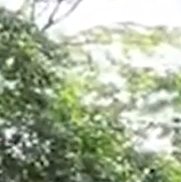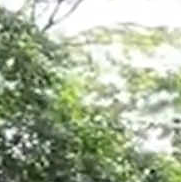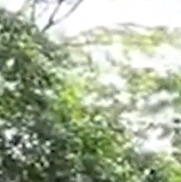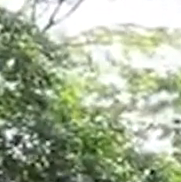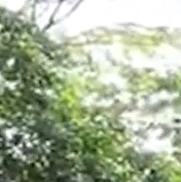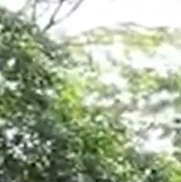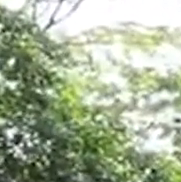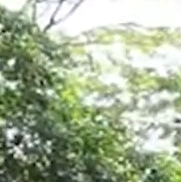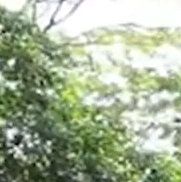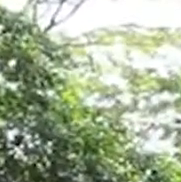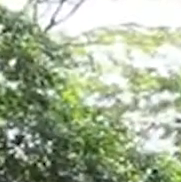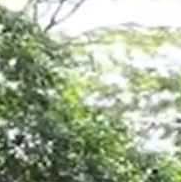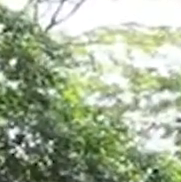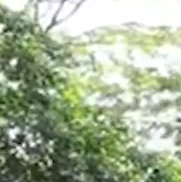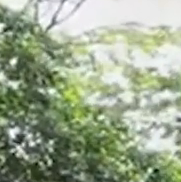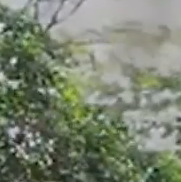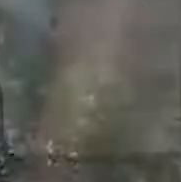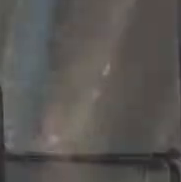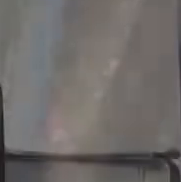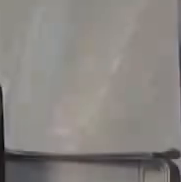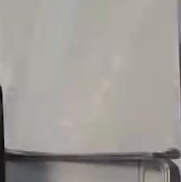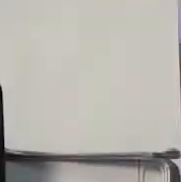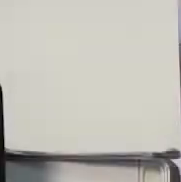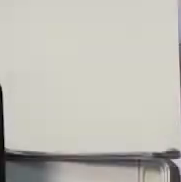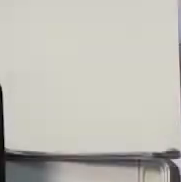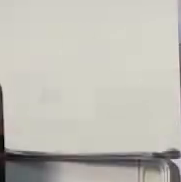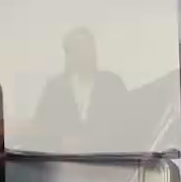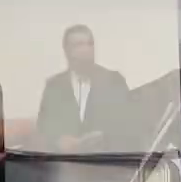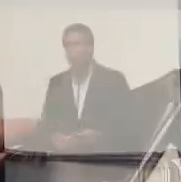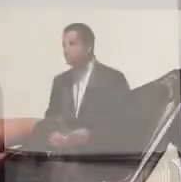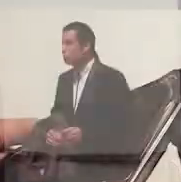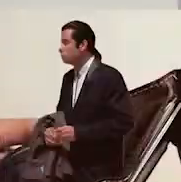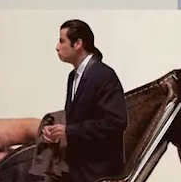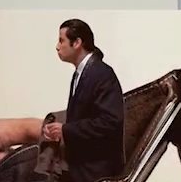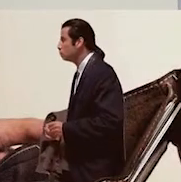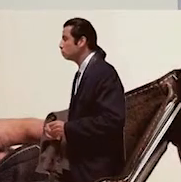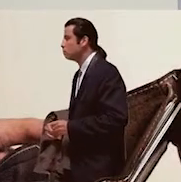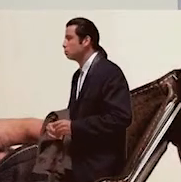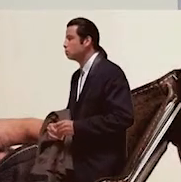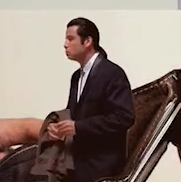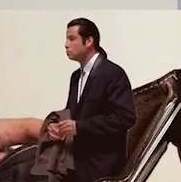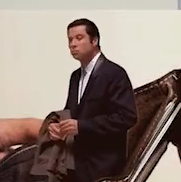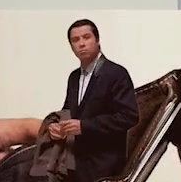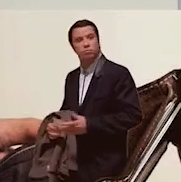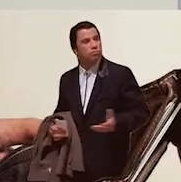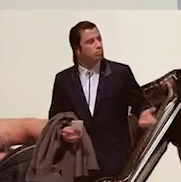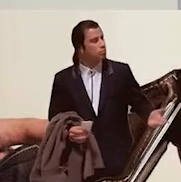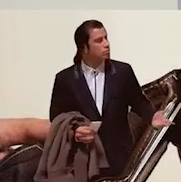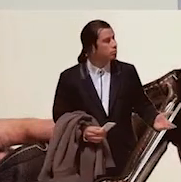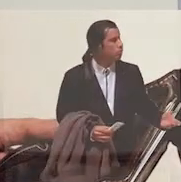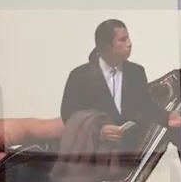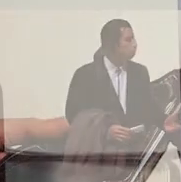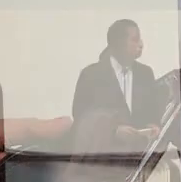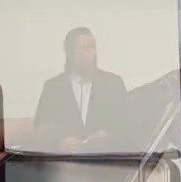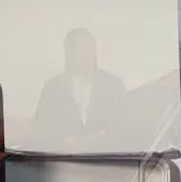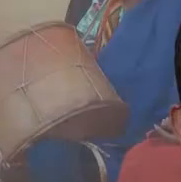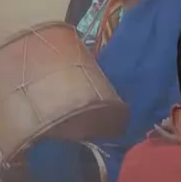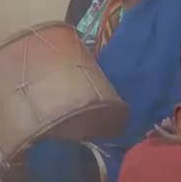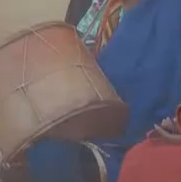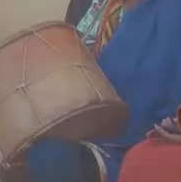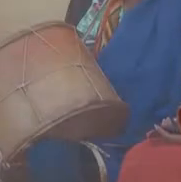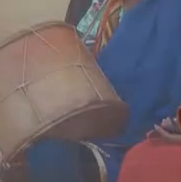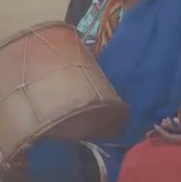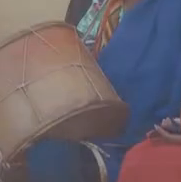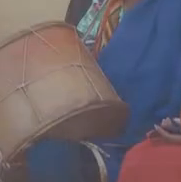de la solidaridad de sus familias o viven en la indigencia. ¿Y cómo tapan ese hueco? Entregando subsidios que ni siquiera superan la línea de indigencia.